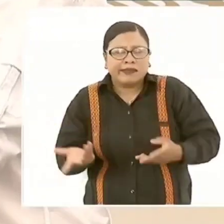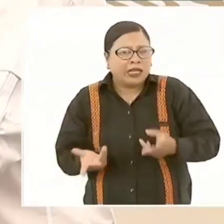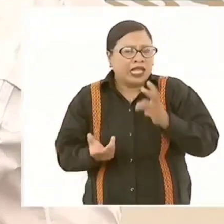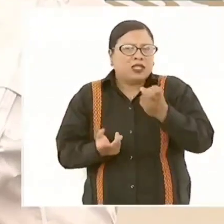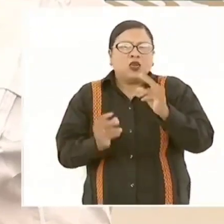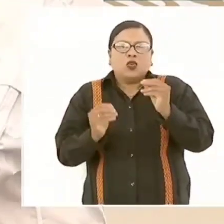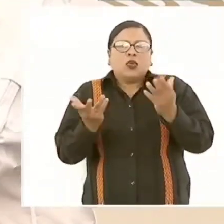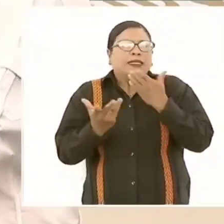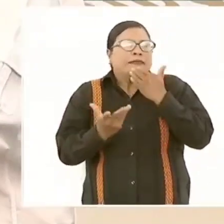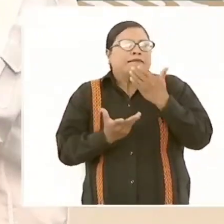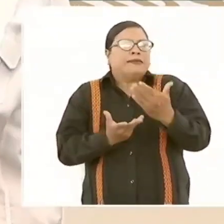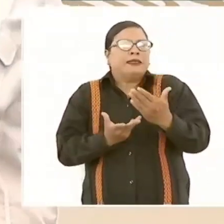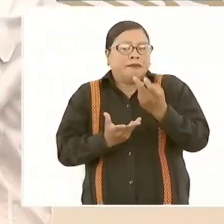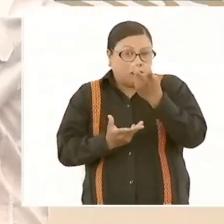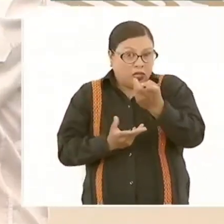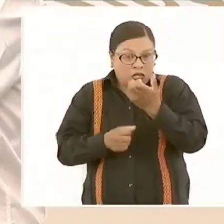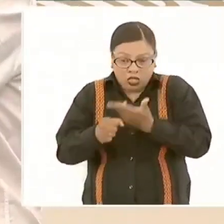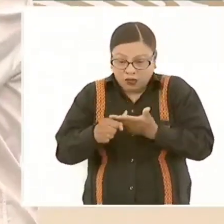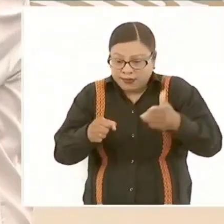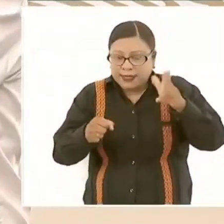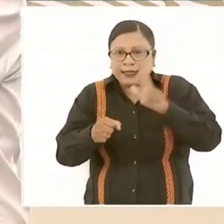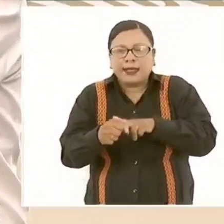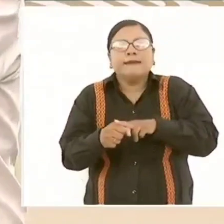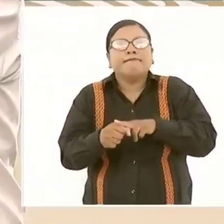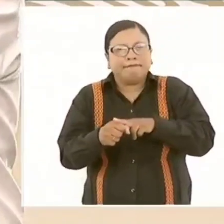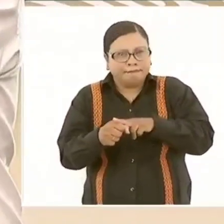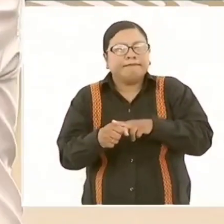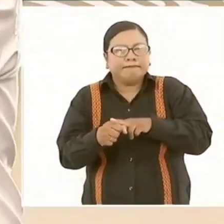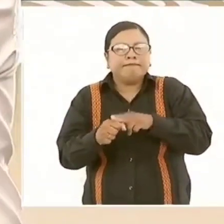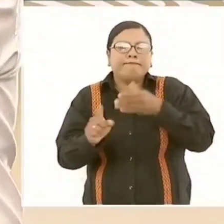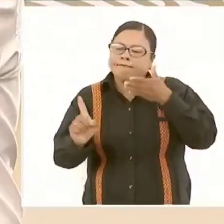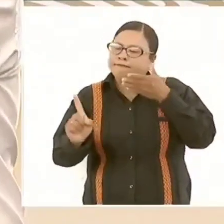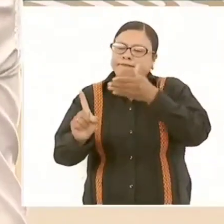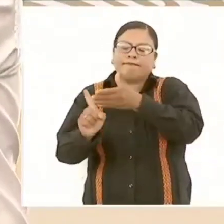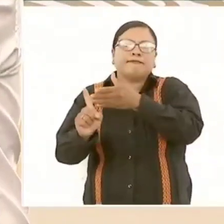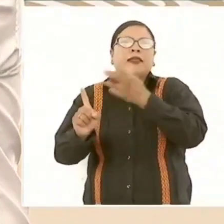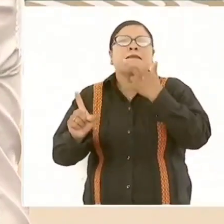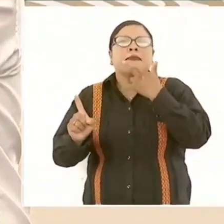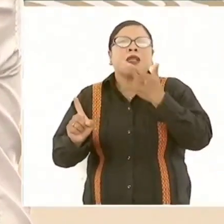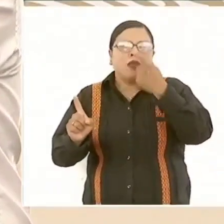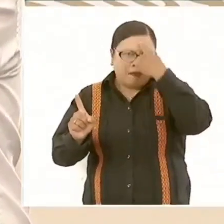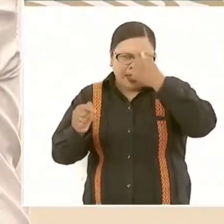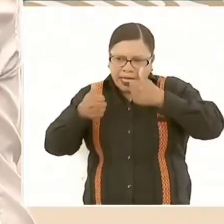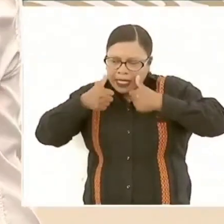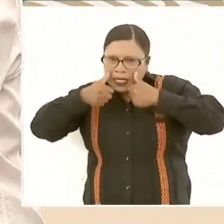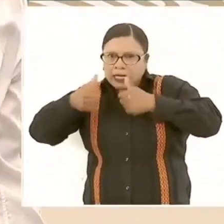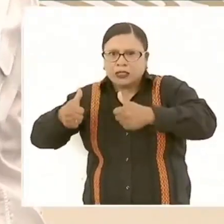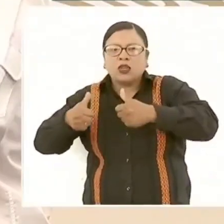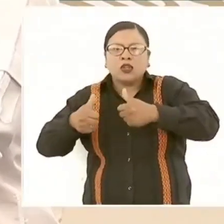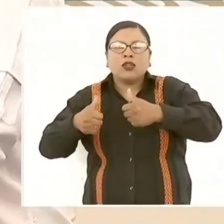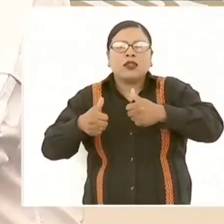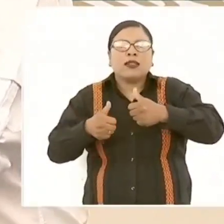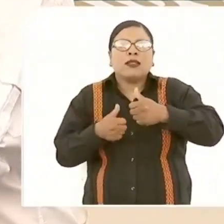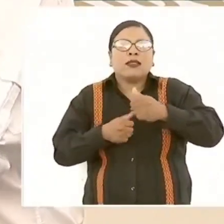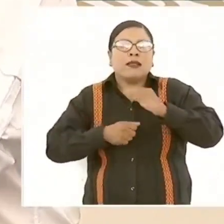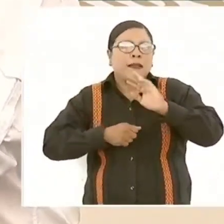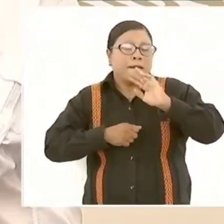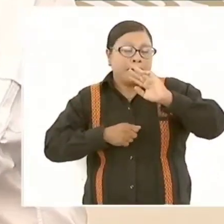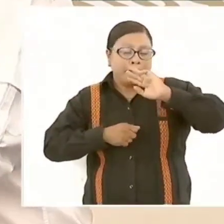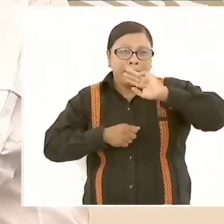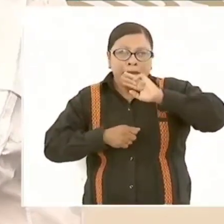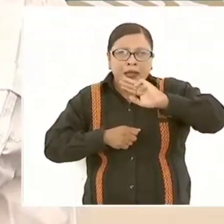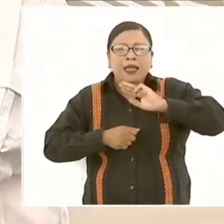bien, y por eso este hospital tiene ese destino, ser un materno infantil para que aquí nazcan la